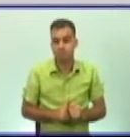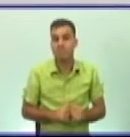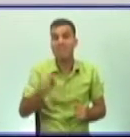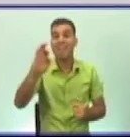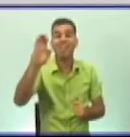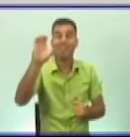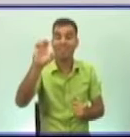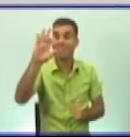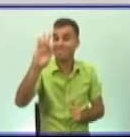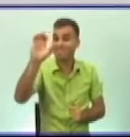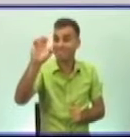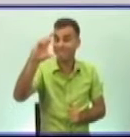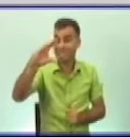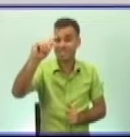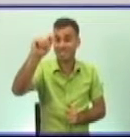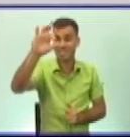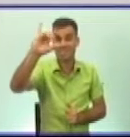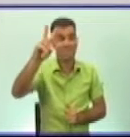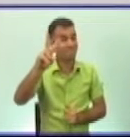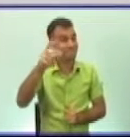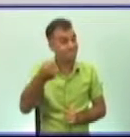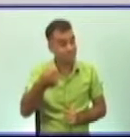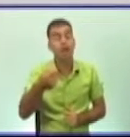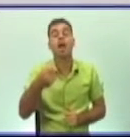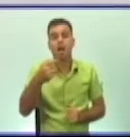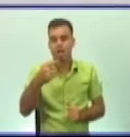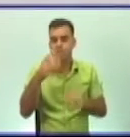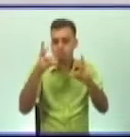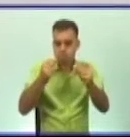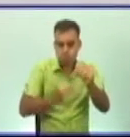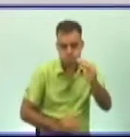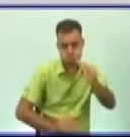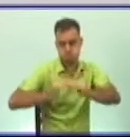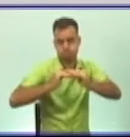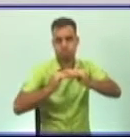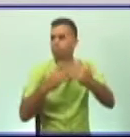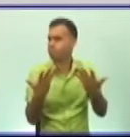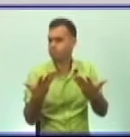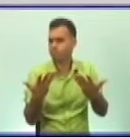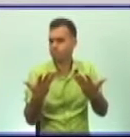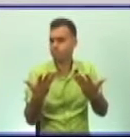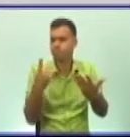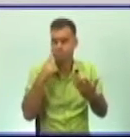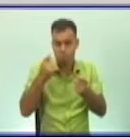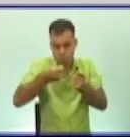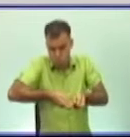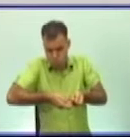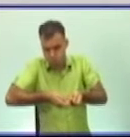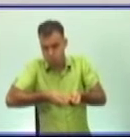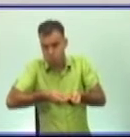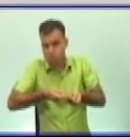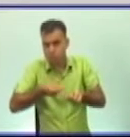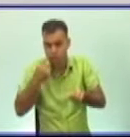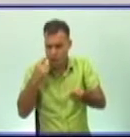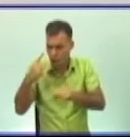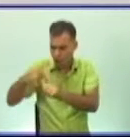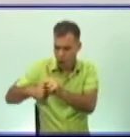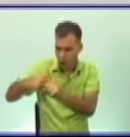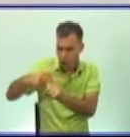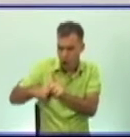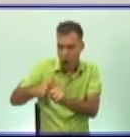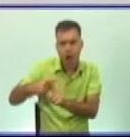valores instantáneos, valores máximos, y el instrumento amperímetro mide el valor